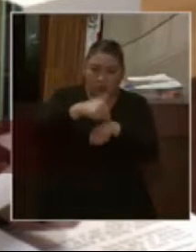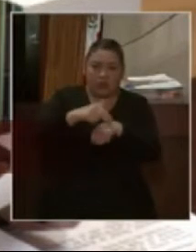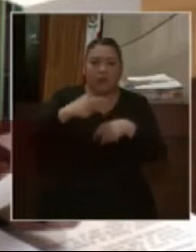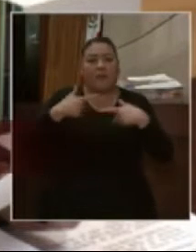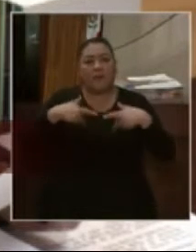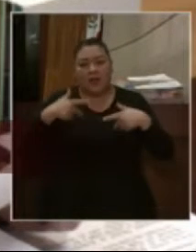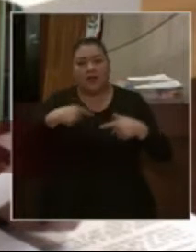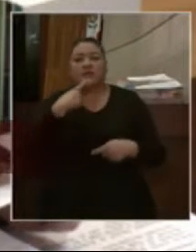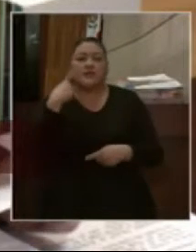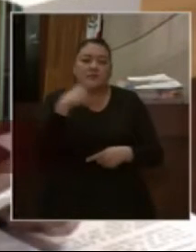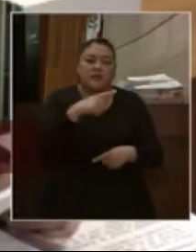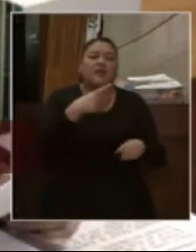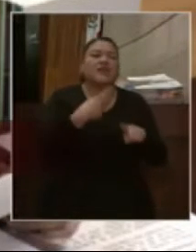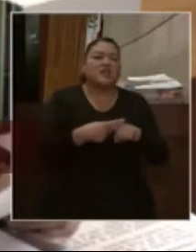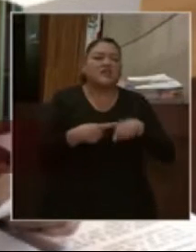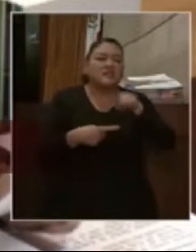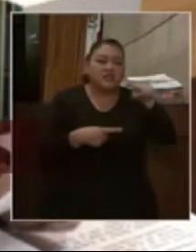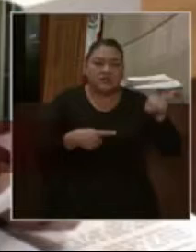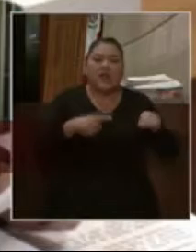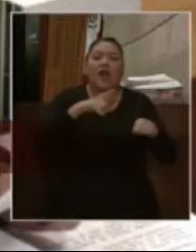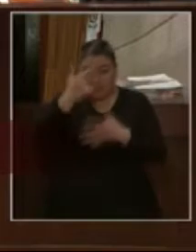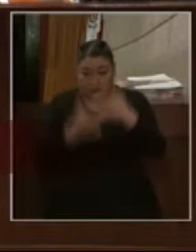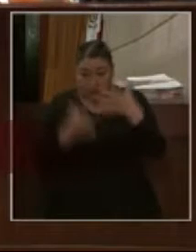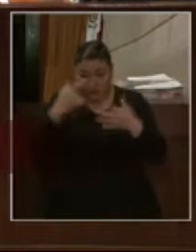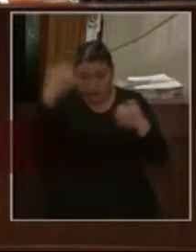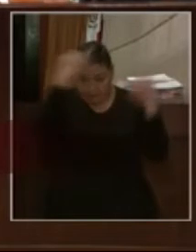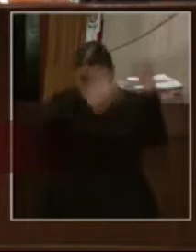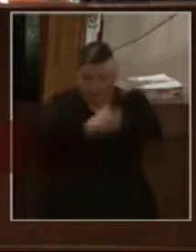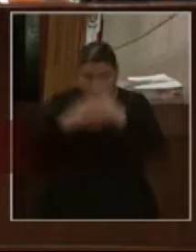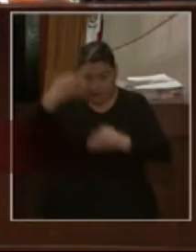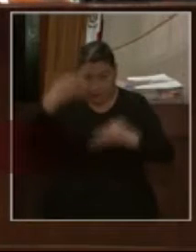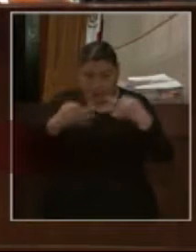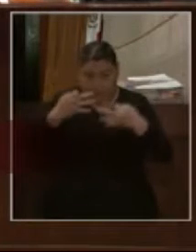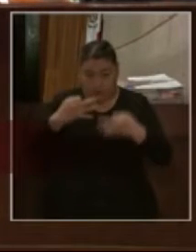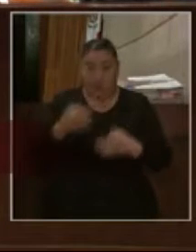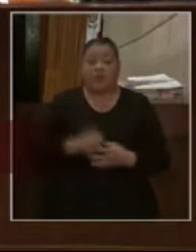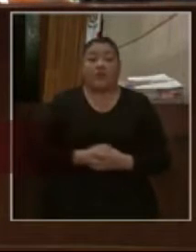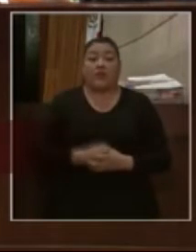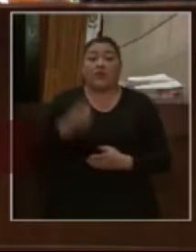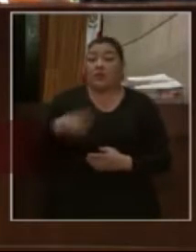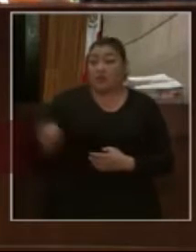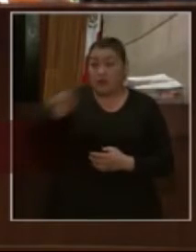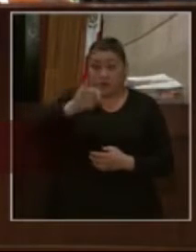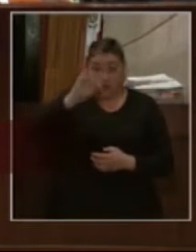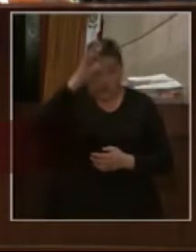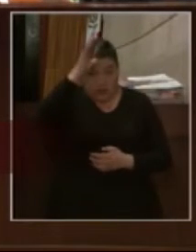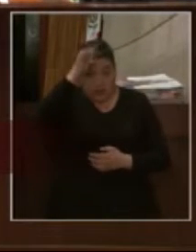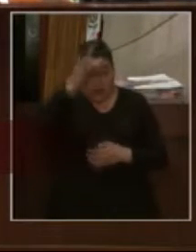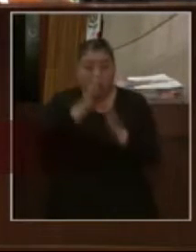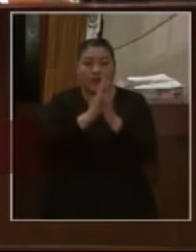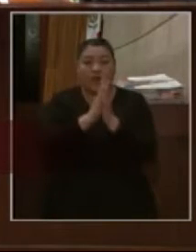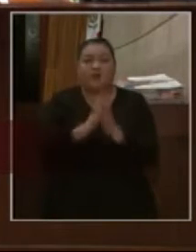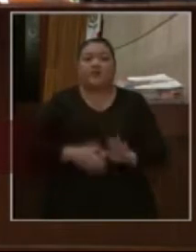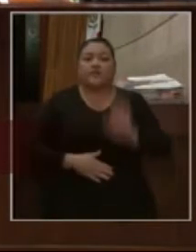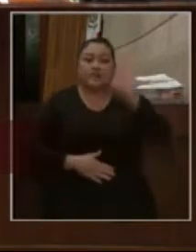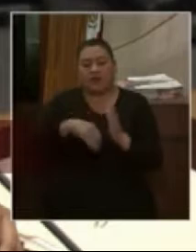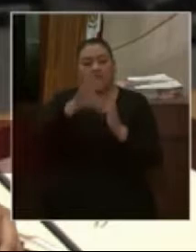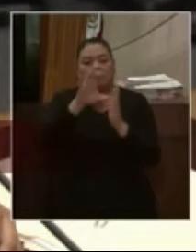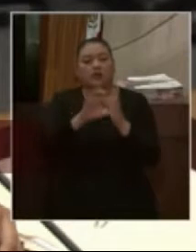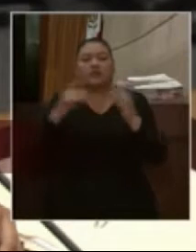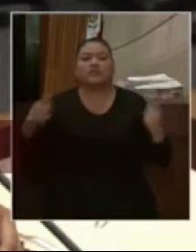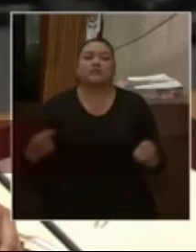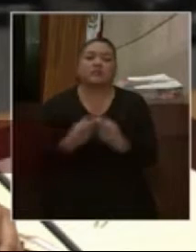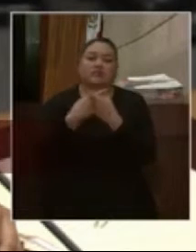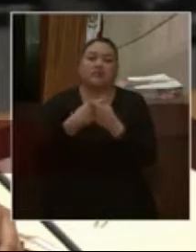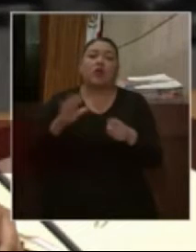La elección interna de Morena para la renovación de sus dirigencias fue anulada por el Tribunal Electoral del Poder Judicial de la Federación, tras concluir